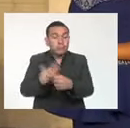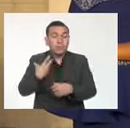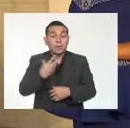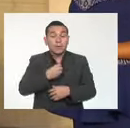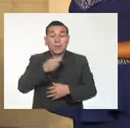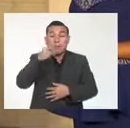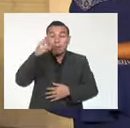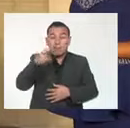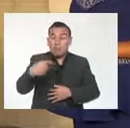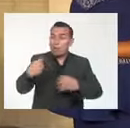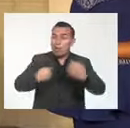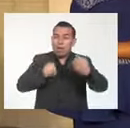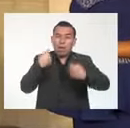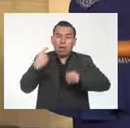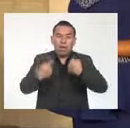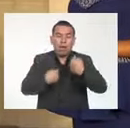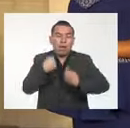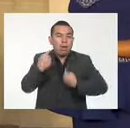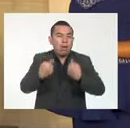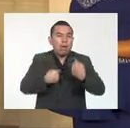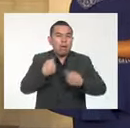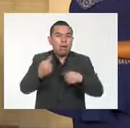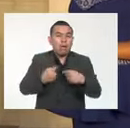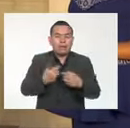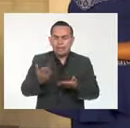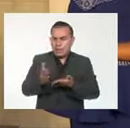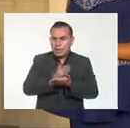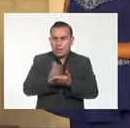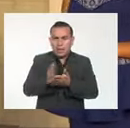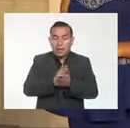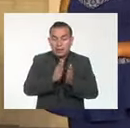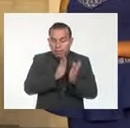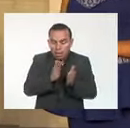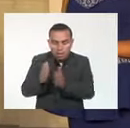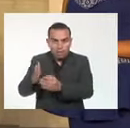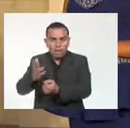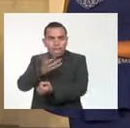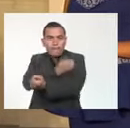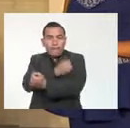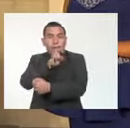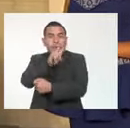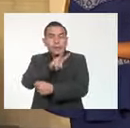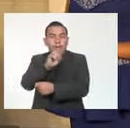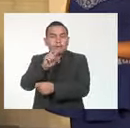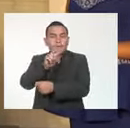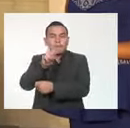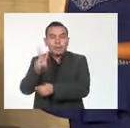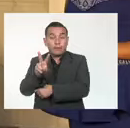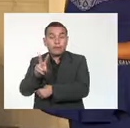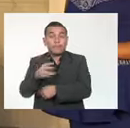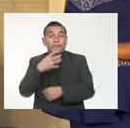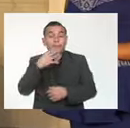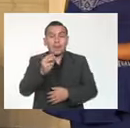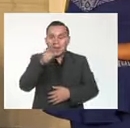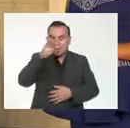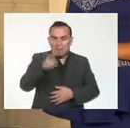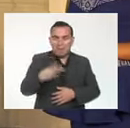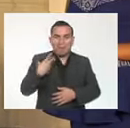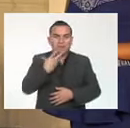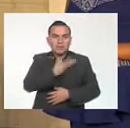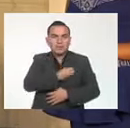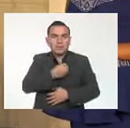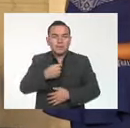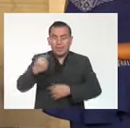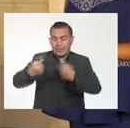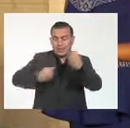la misma manera que decían que no teníamos plan de vacunación y que las vacunas vendrían hasta el 2022. De esa misma manera, los mismos